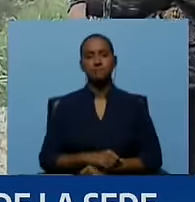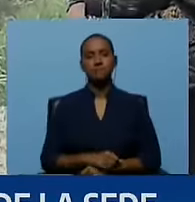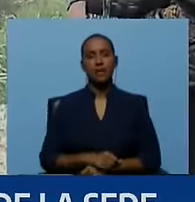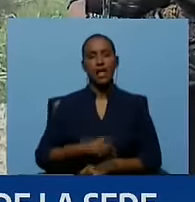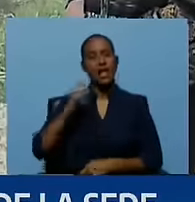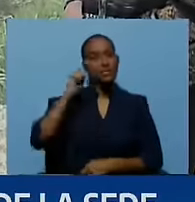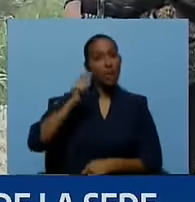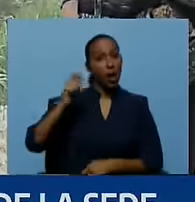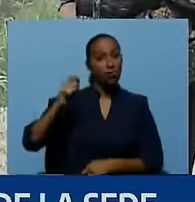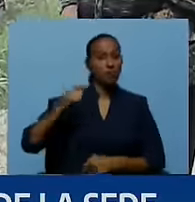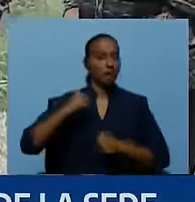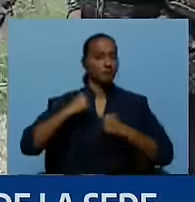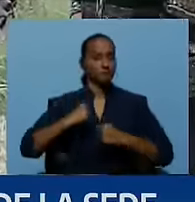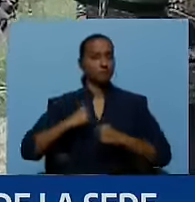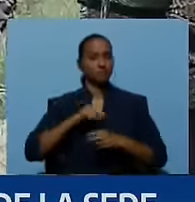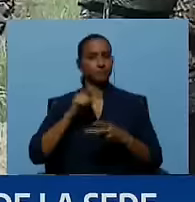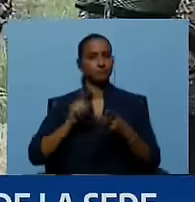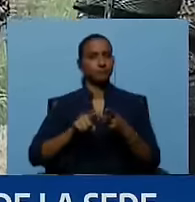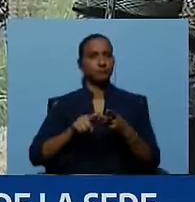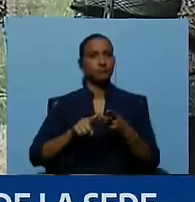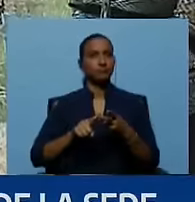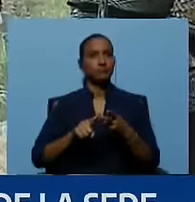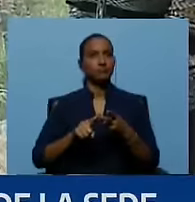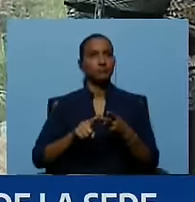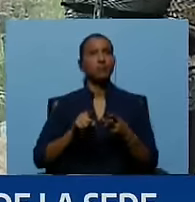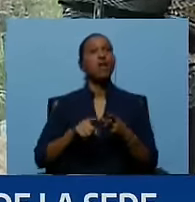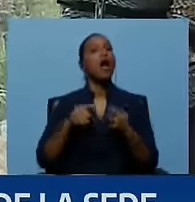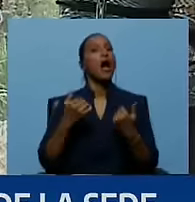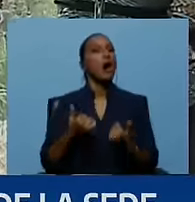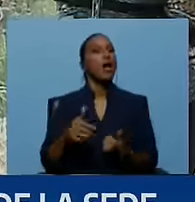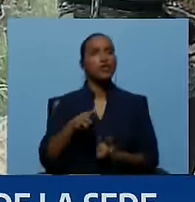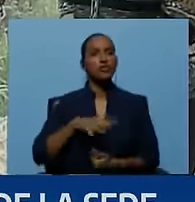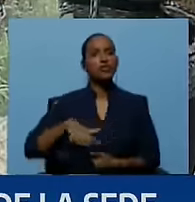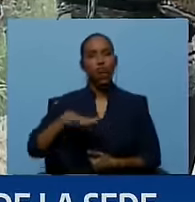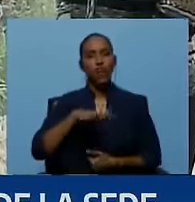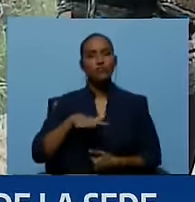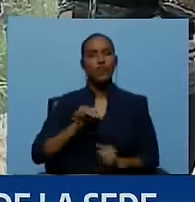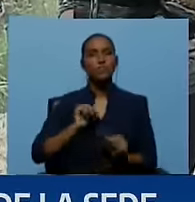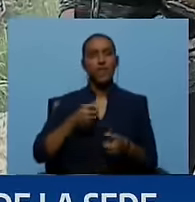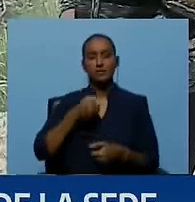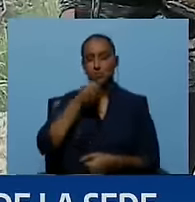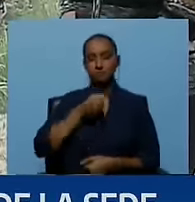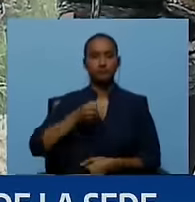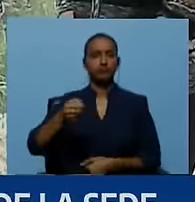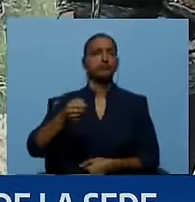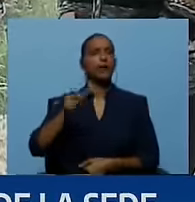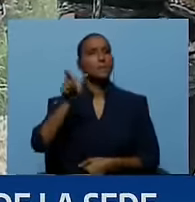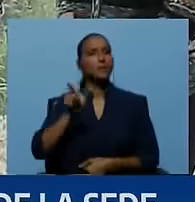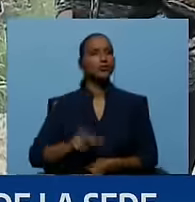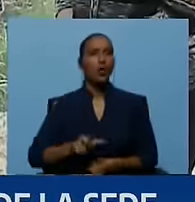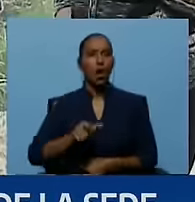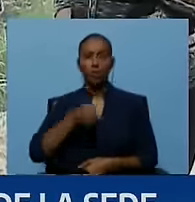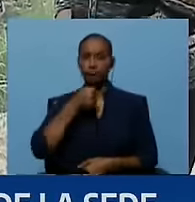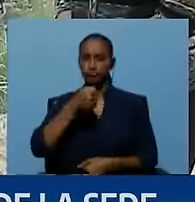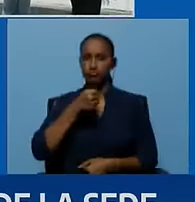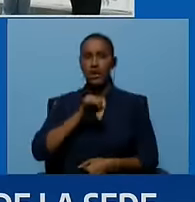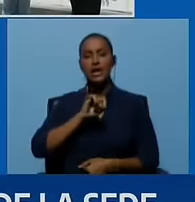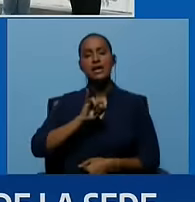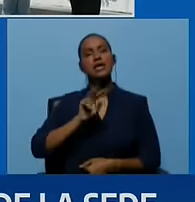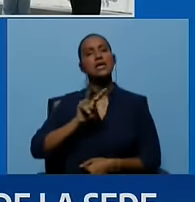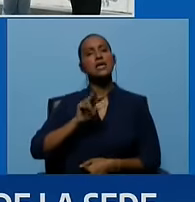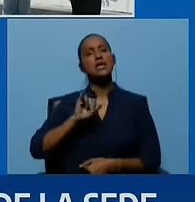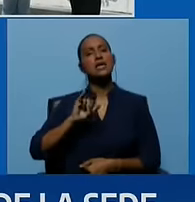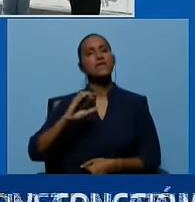para el segundo vértice, le voy a dar el pase aquí mismo, en Altos del Pipe, aquí en el IBIT,